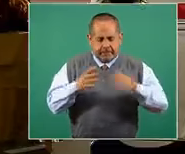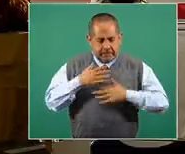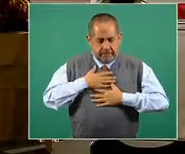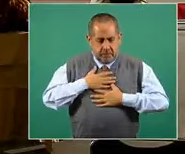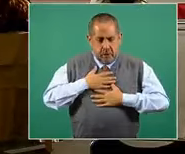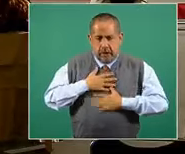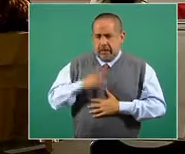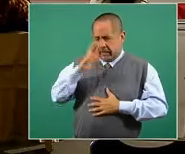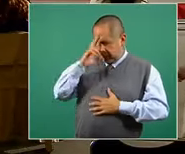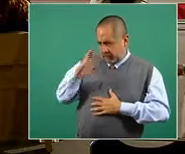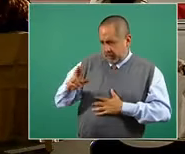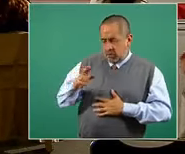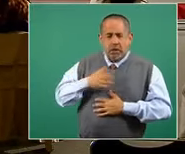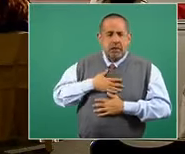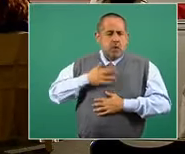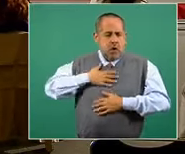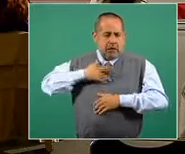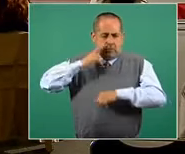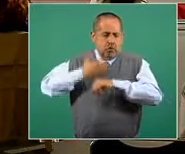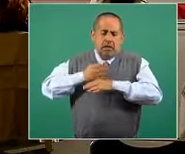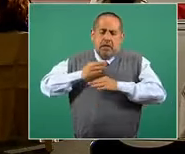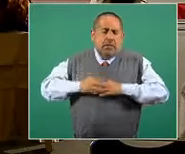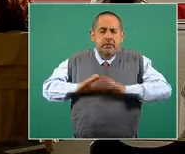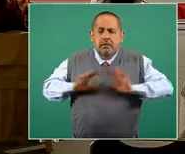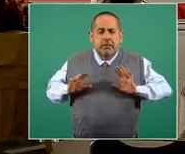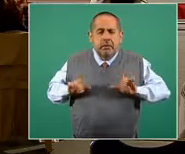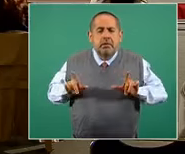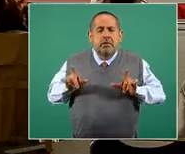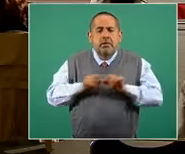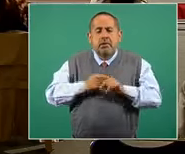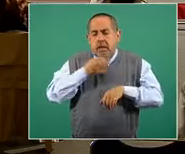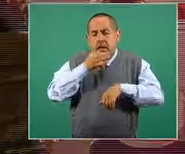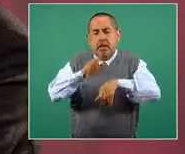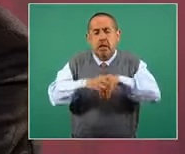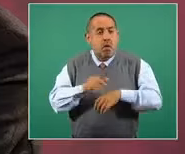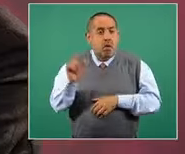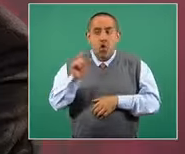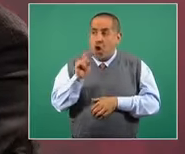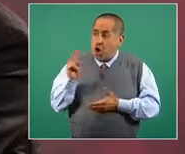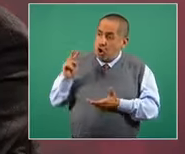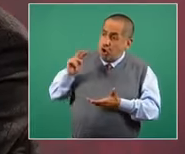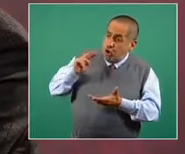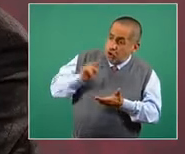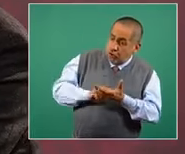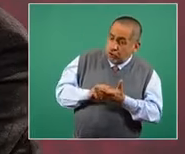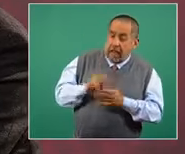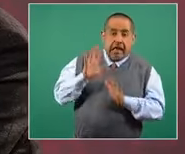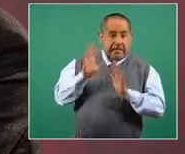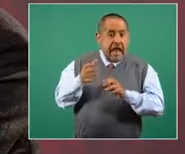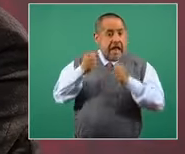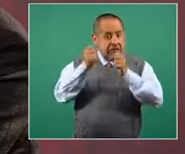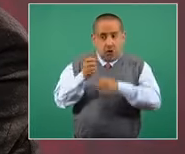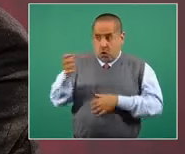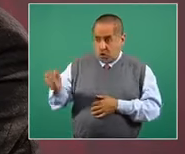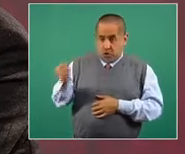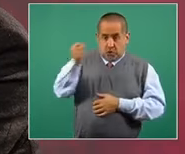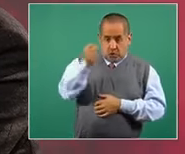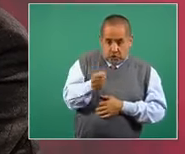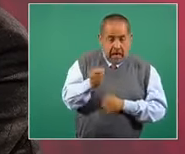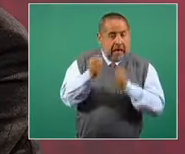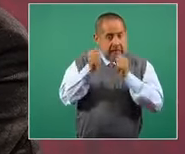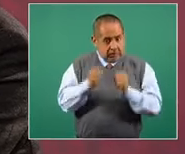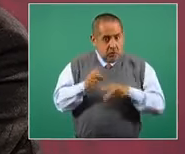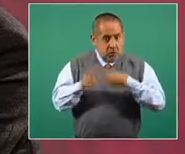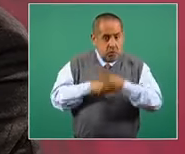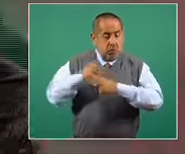y por responsabilidad institucional, solo me pronunciaría al respecto cuando tengamos ya un nombramiento de alguien que vaya